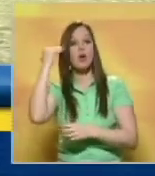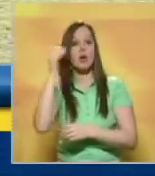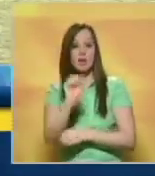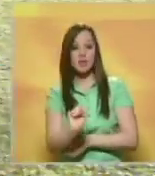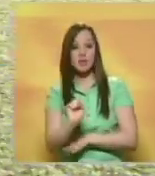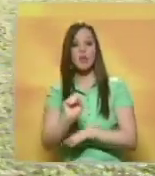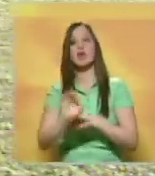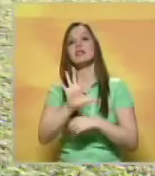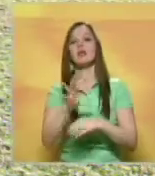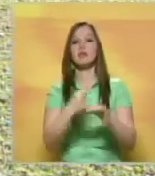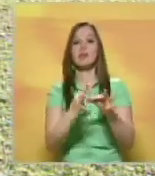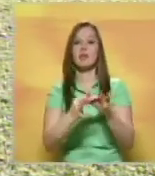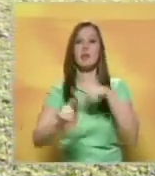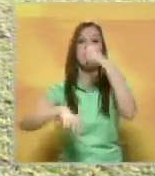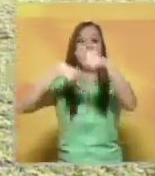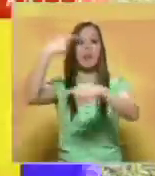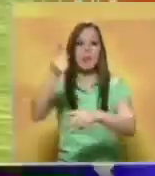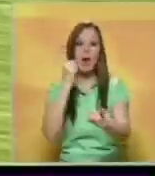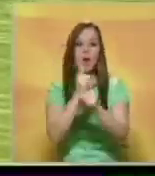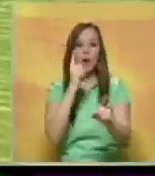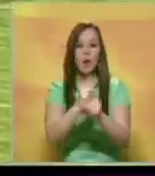Japón 4 días más tarde.